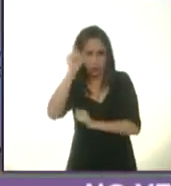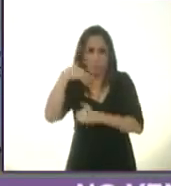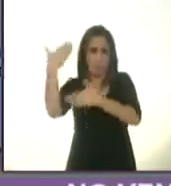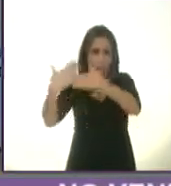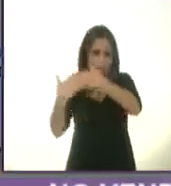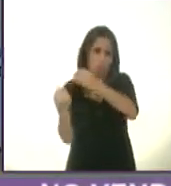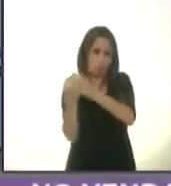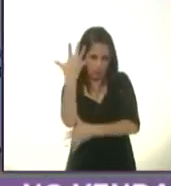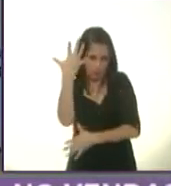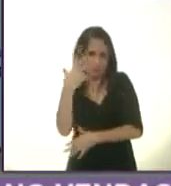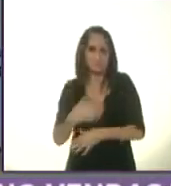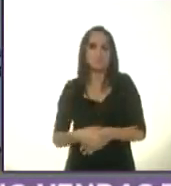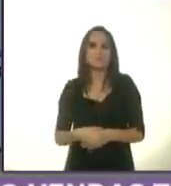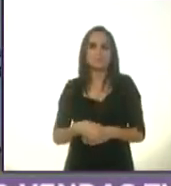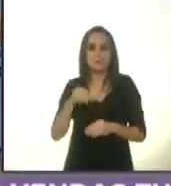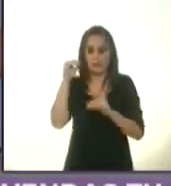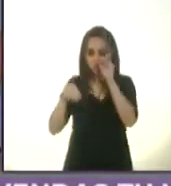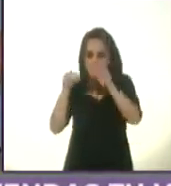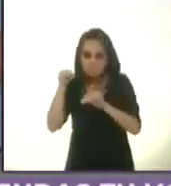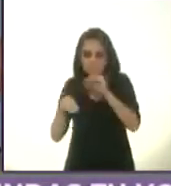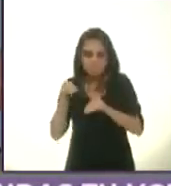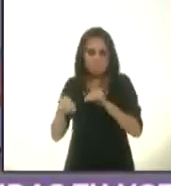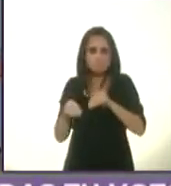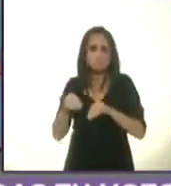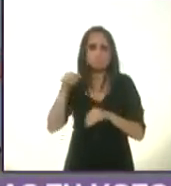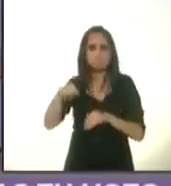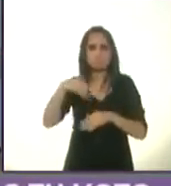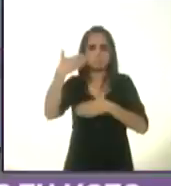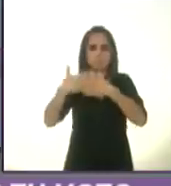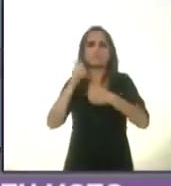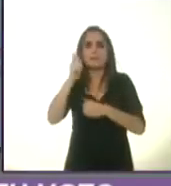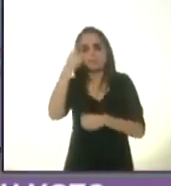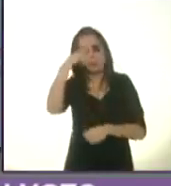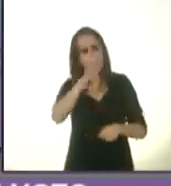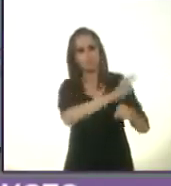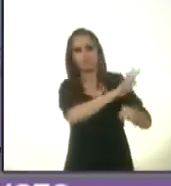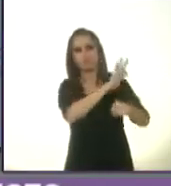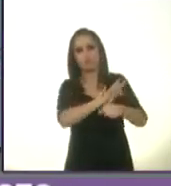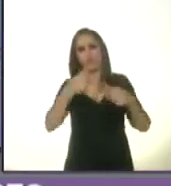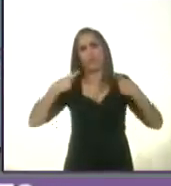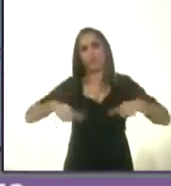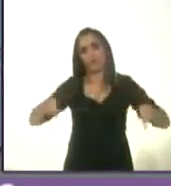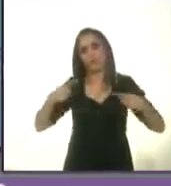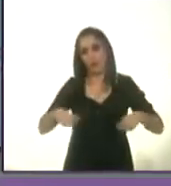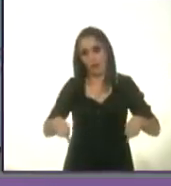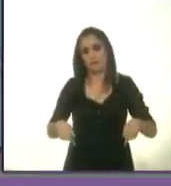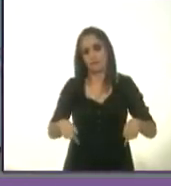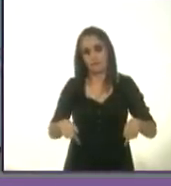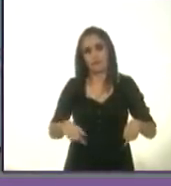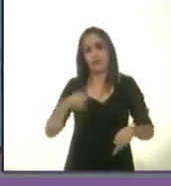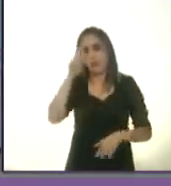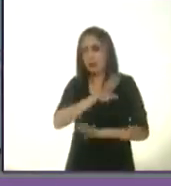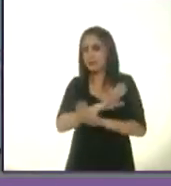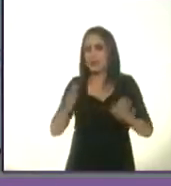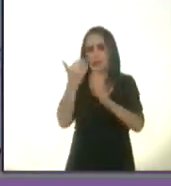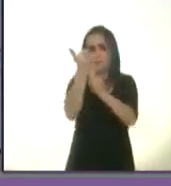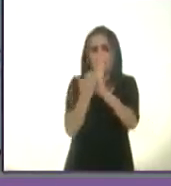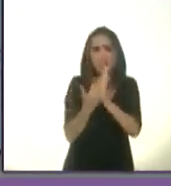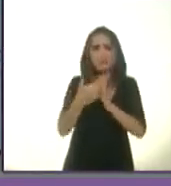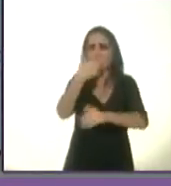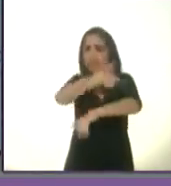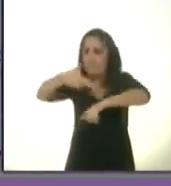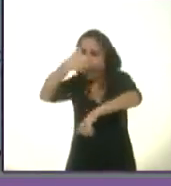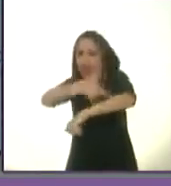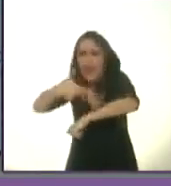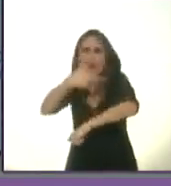que va a ser en favor de los ciudadanos es necesario reducir todos los trámites y